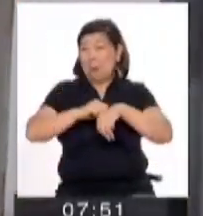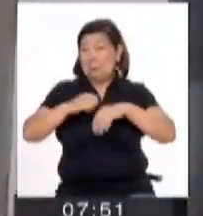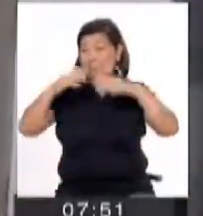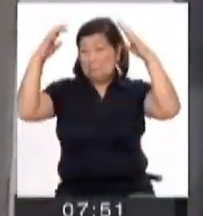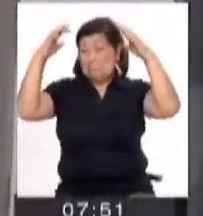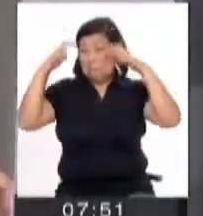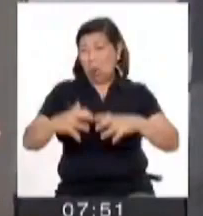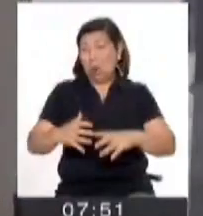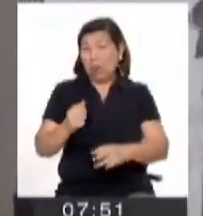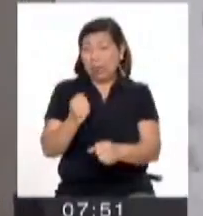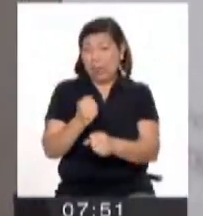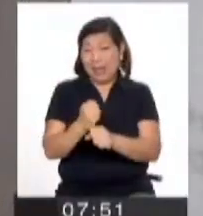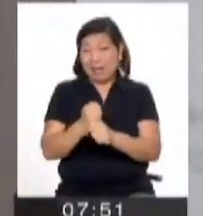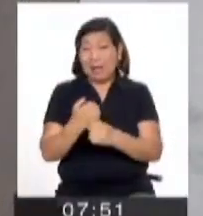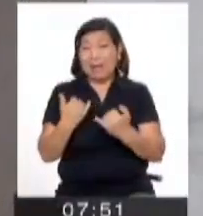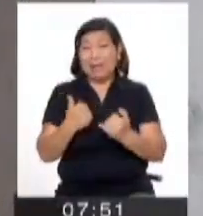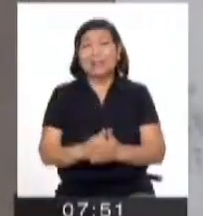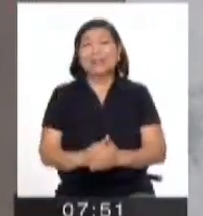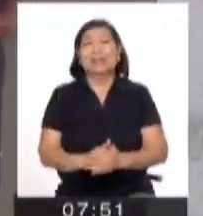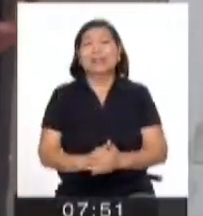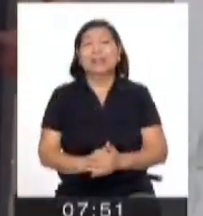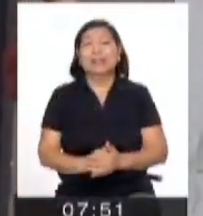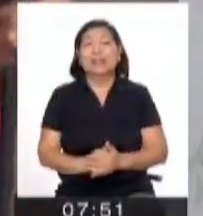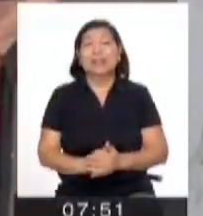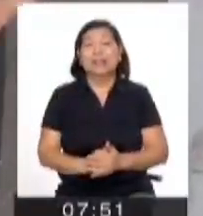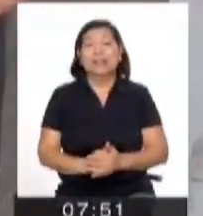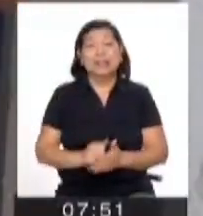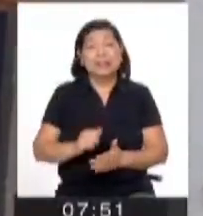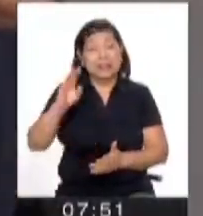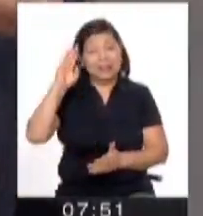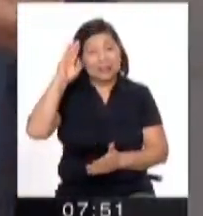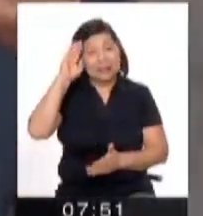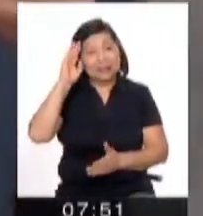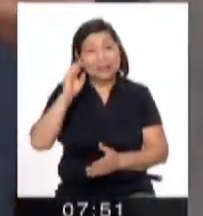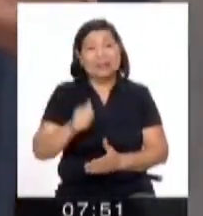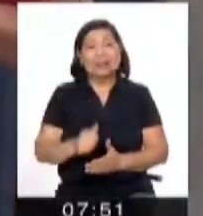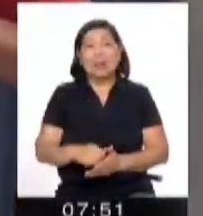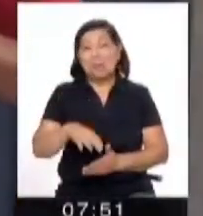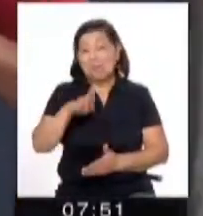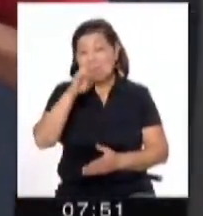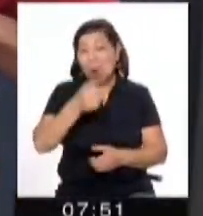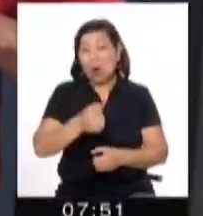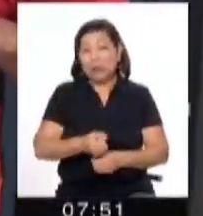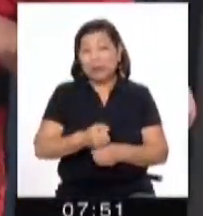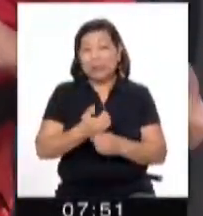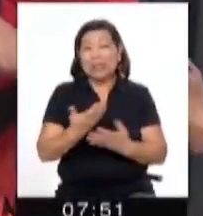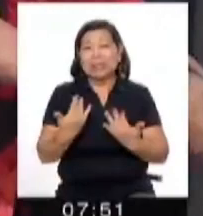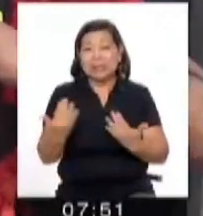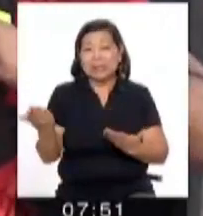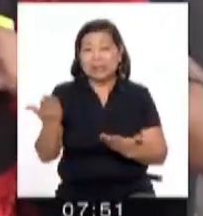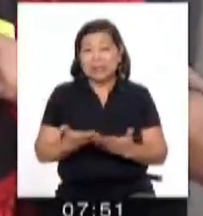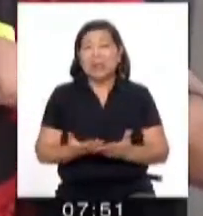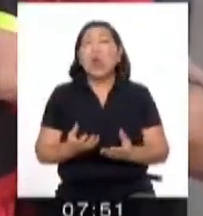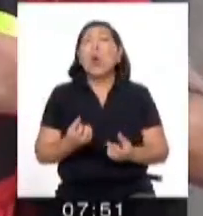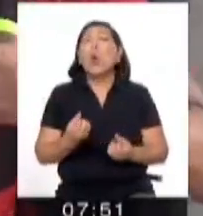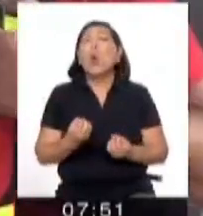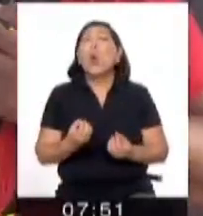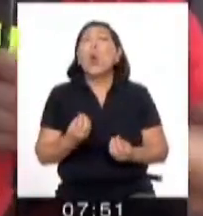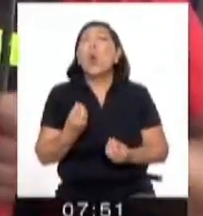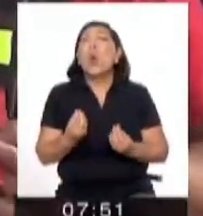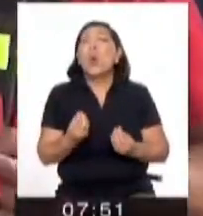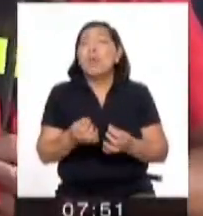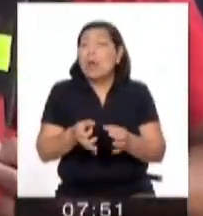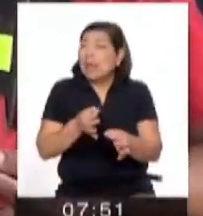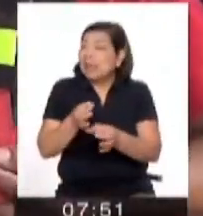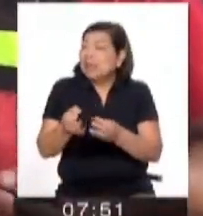accidente laboral. Precisamente nos encontramos con el comandante Jorge Canal de los bomberos, quien ha participado en ese rescate. Cuéntenos acerca